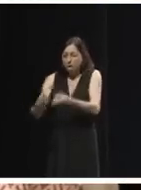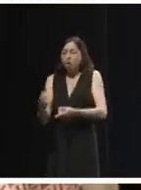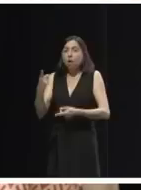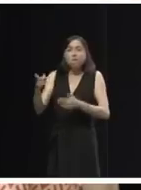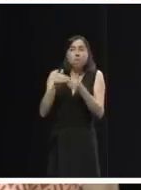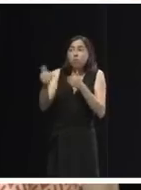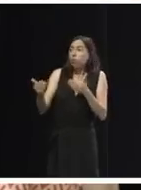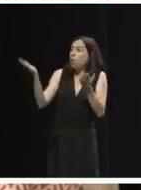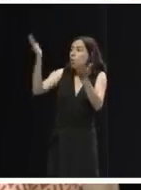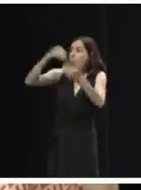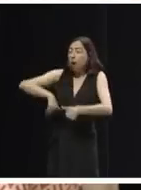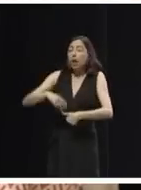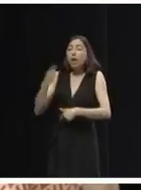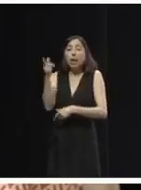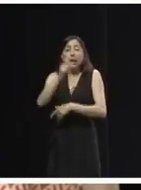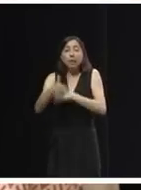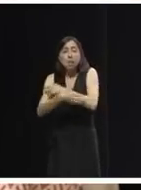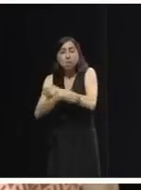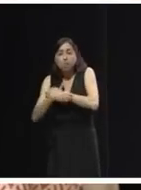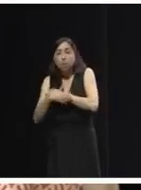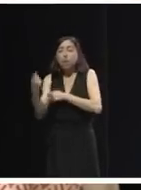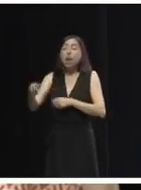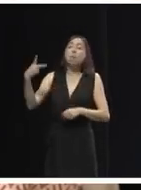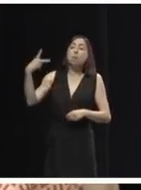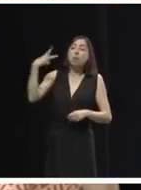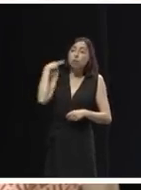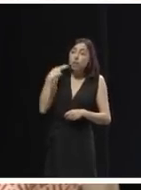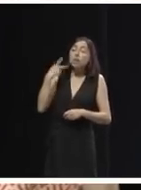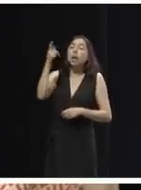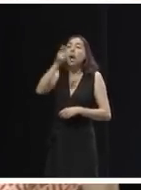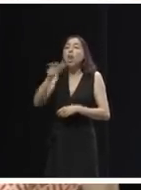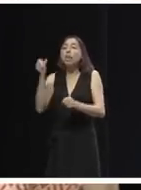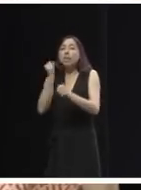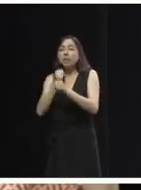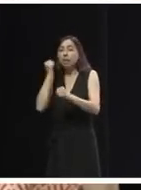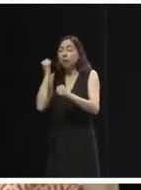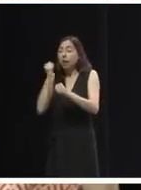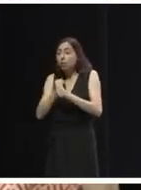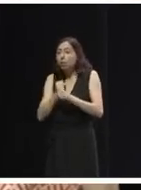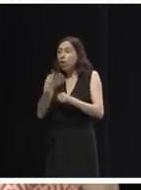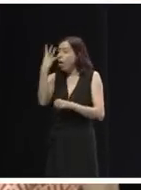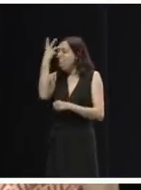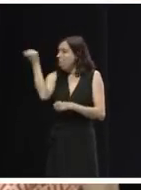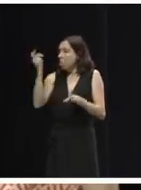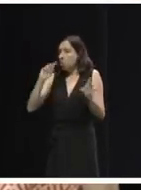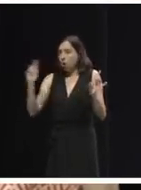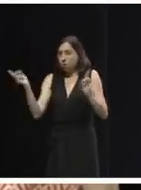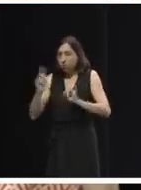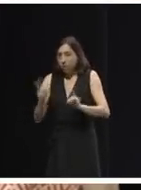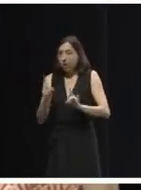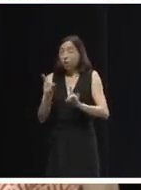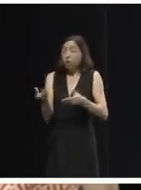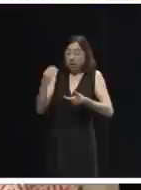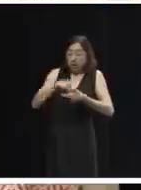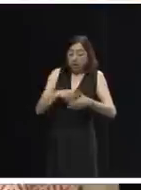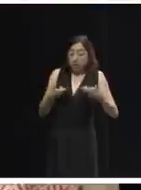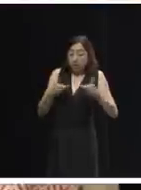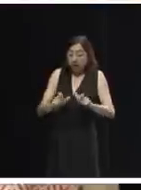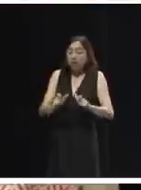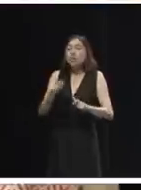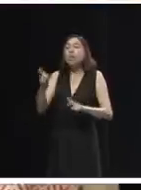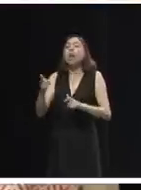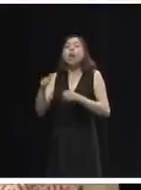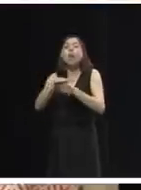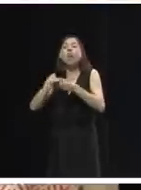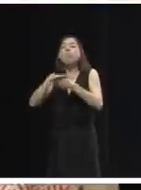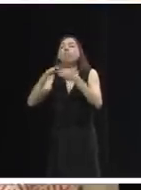posible, la de los precarios, la de los pensionistas, la de los trabajadores que no han olvidado que pertenecen a una clase, la de los barrios